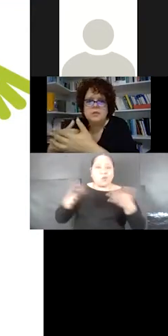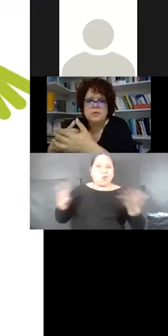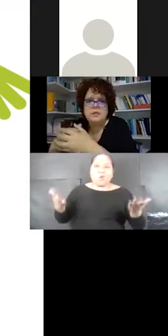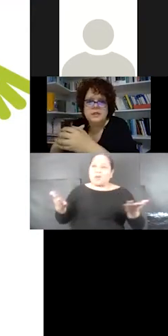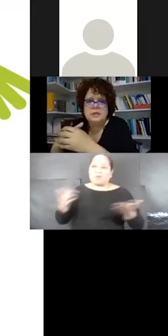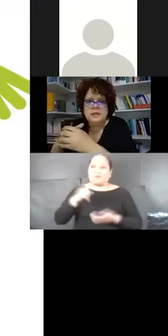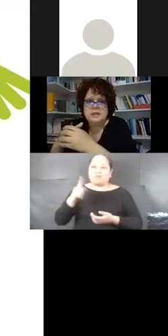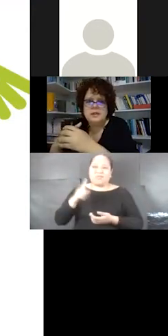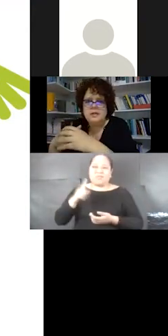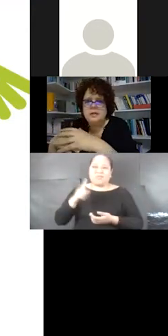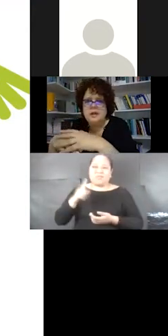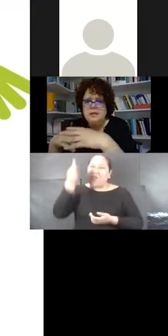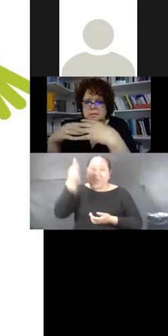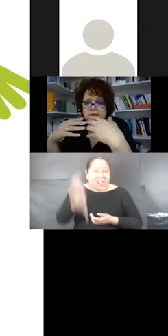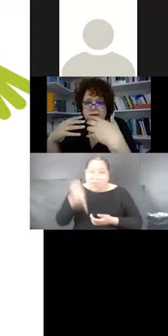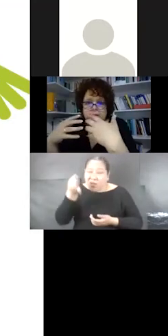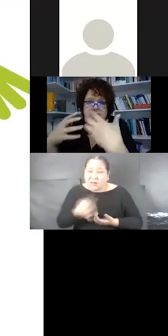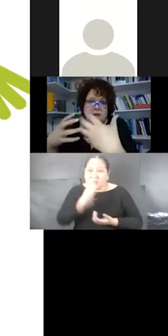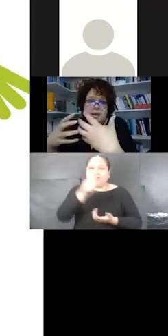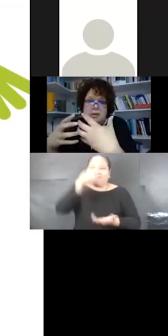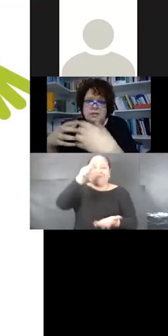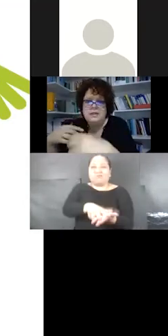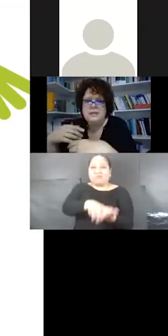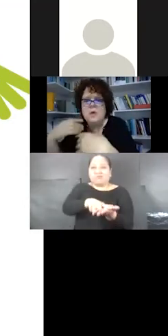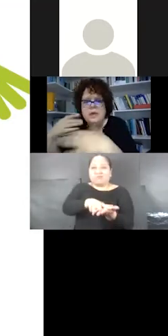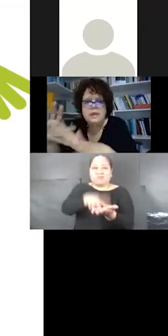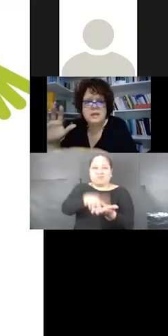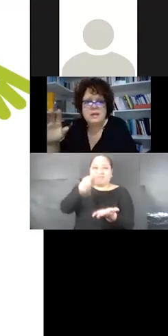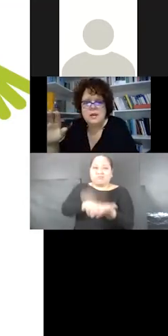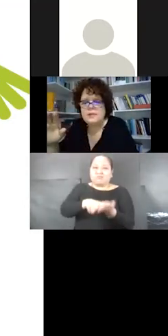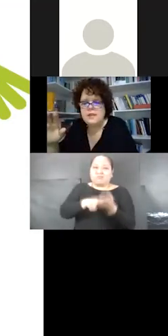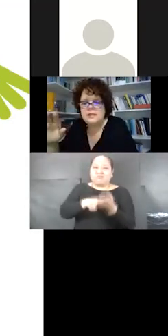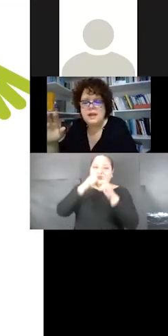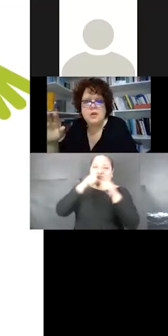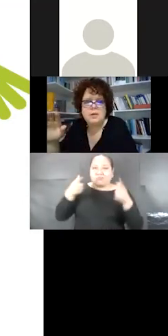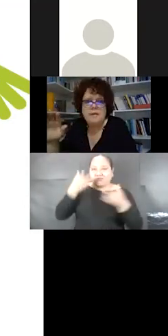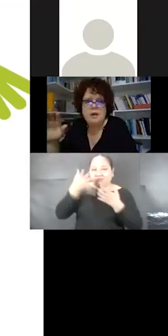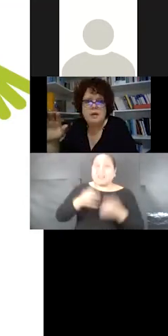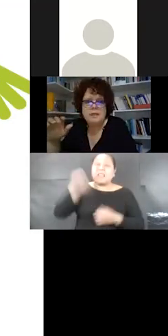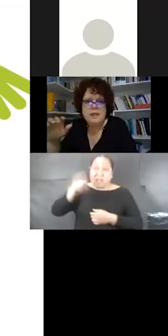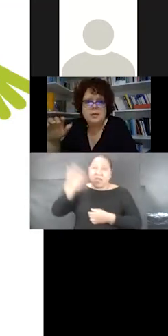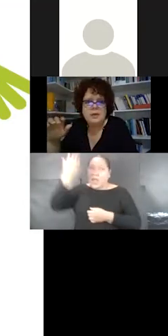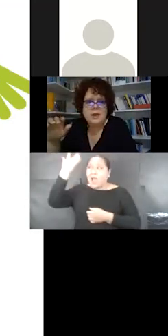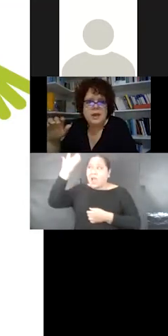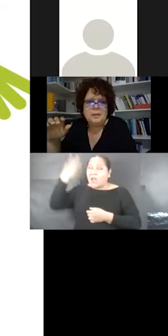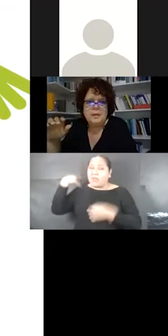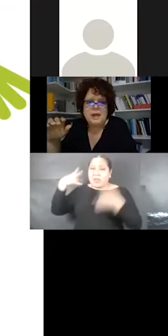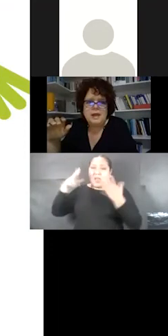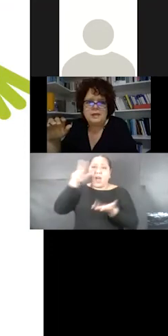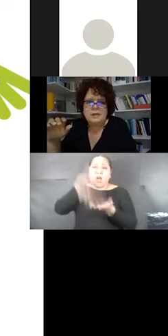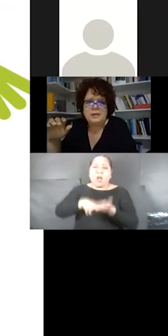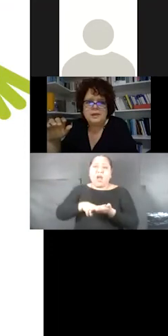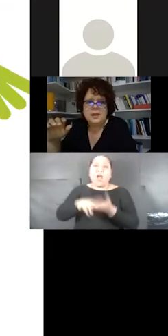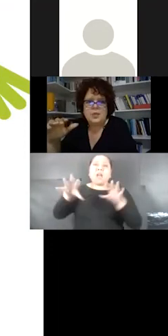reconocimiento suficiente, ¿no? Sobre la lengua de señas, aunque ya se ha oficializado, como le había comentado, vía